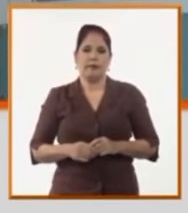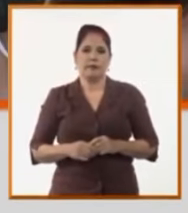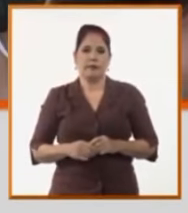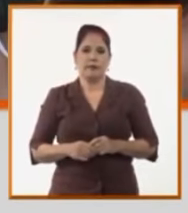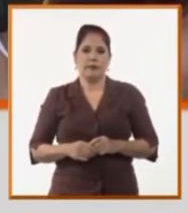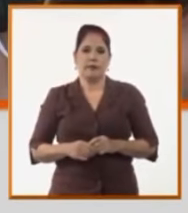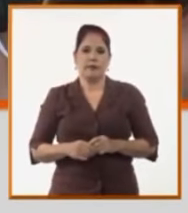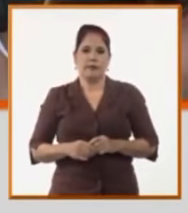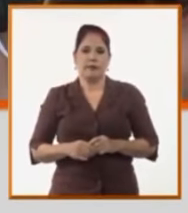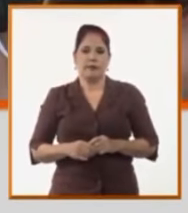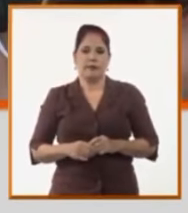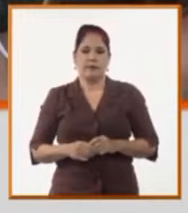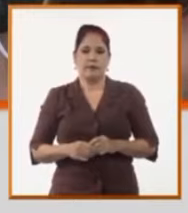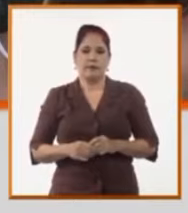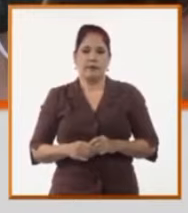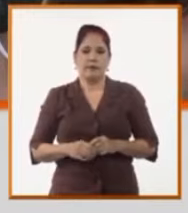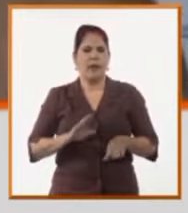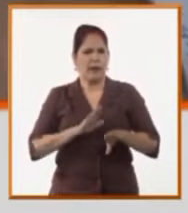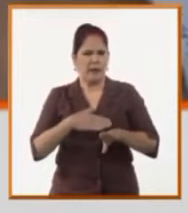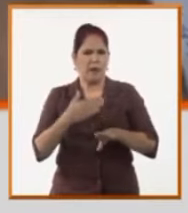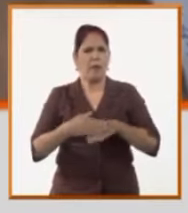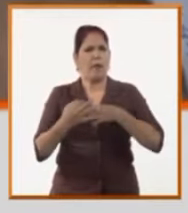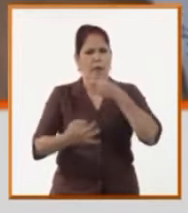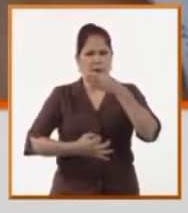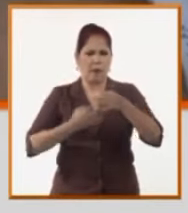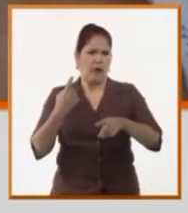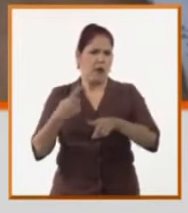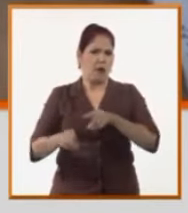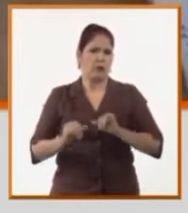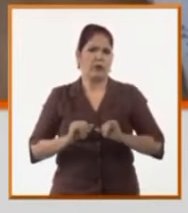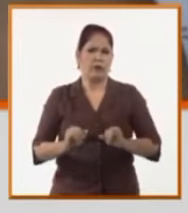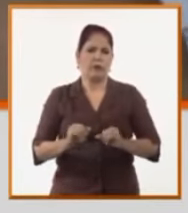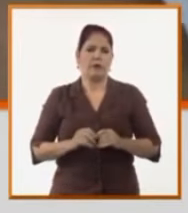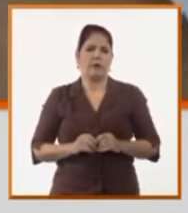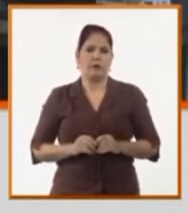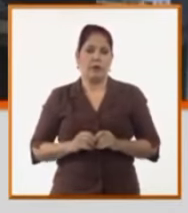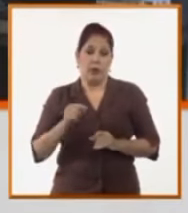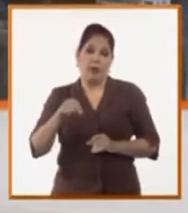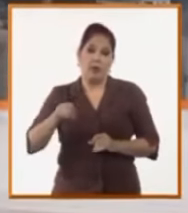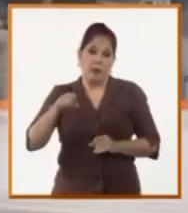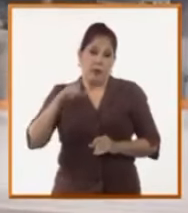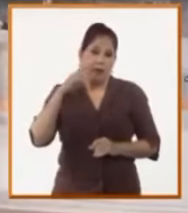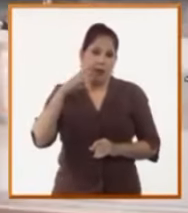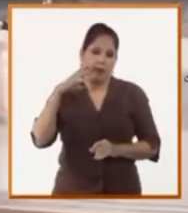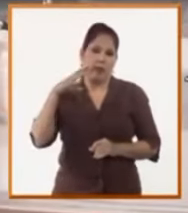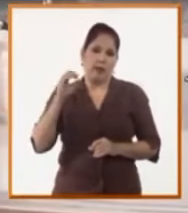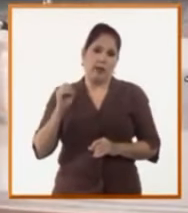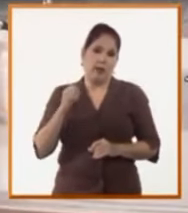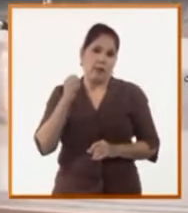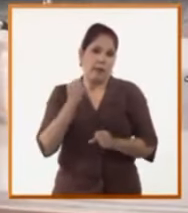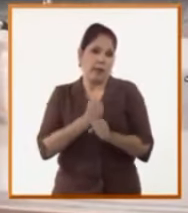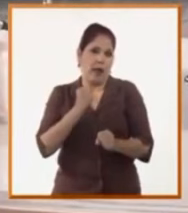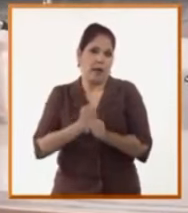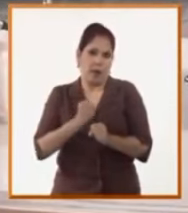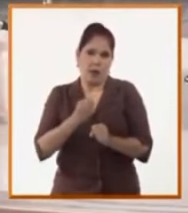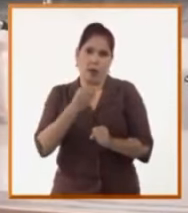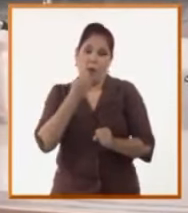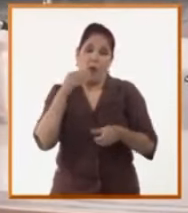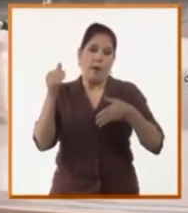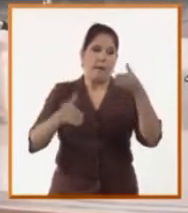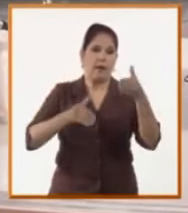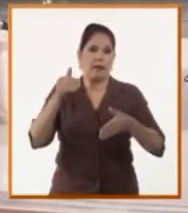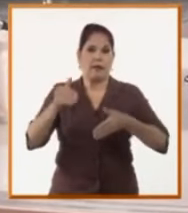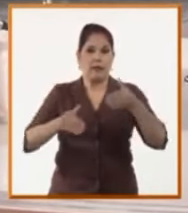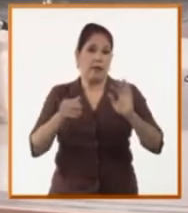se se explicarán algunos otros detalles y es entendible por supuesto lo que se intenta es que más trabajadores eh participen de la